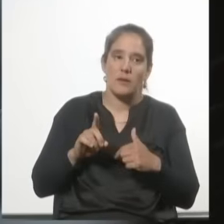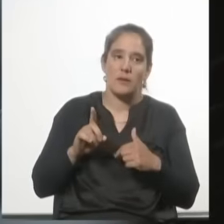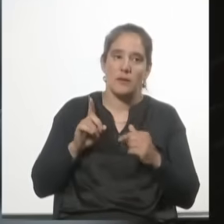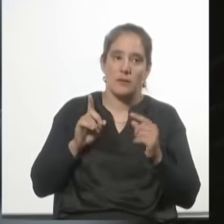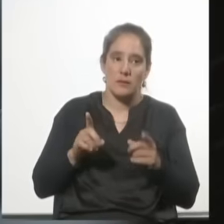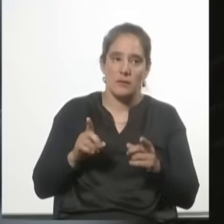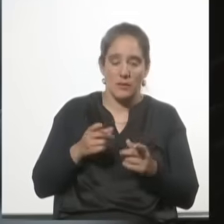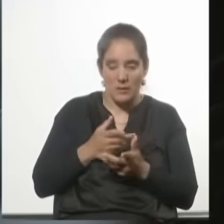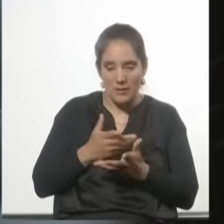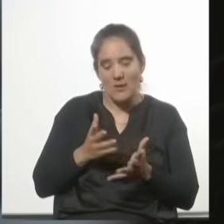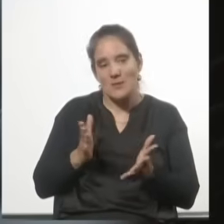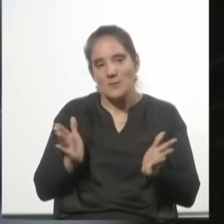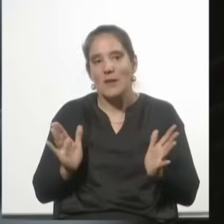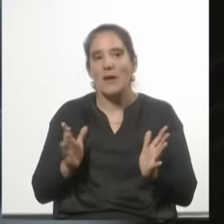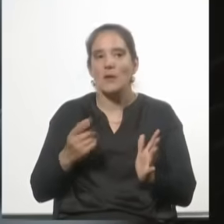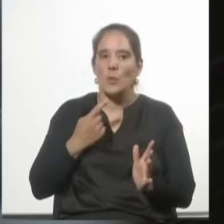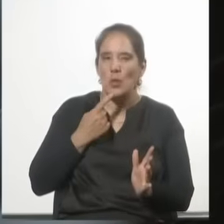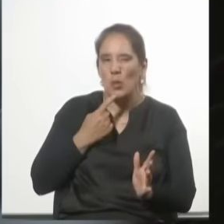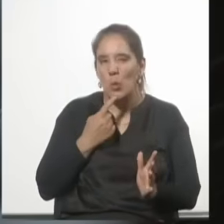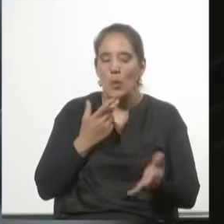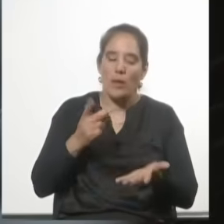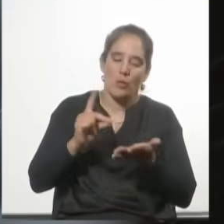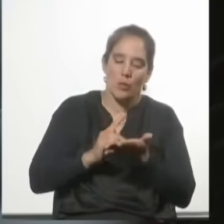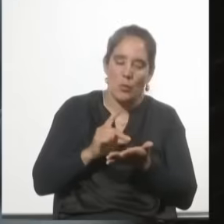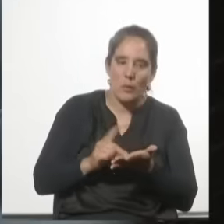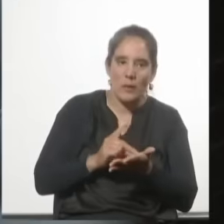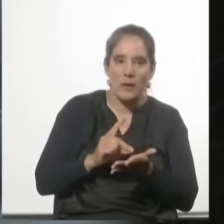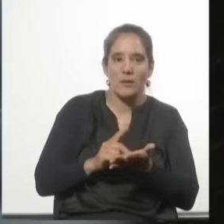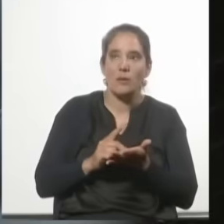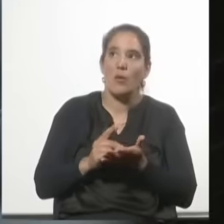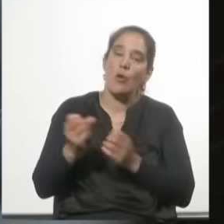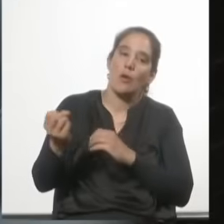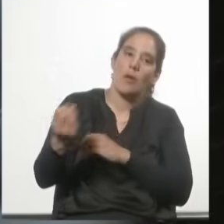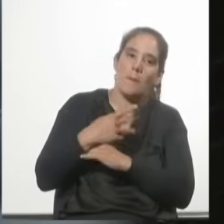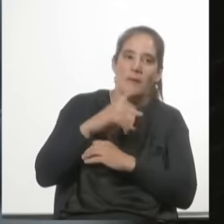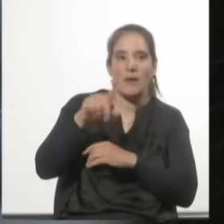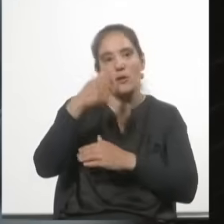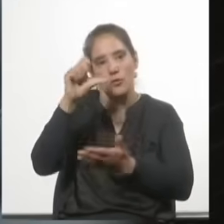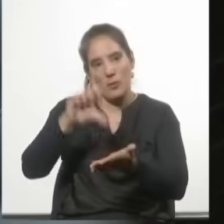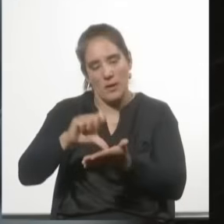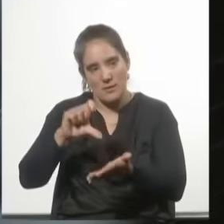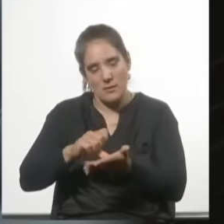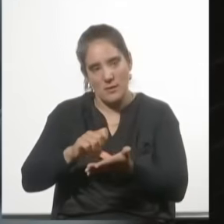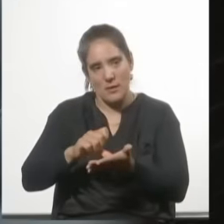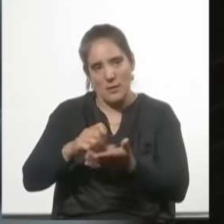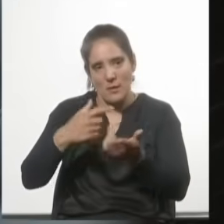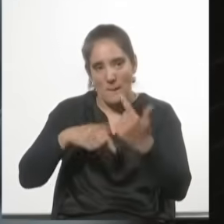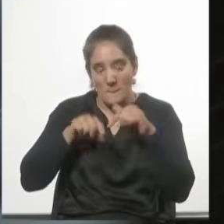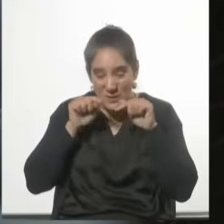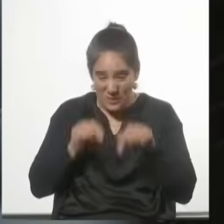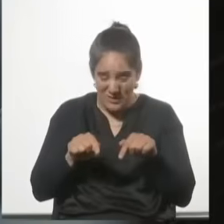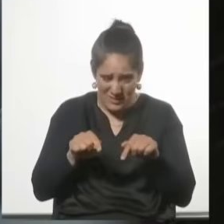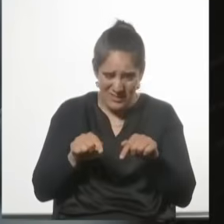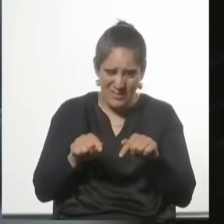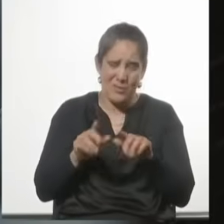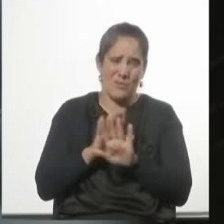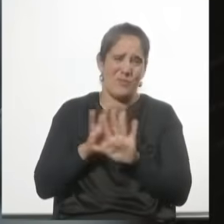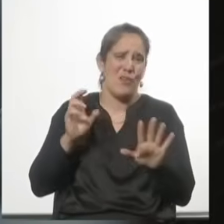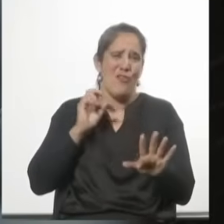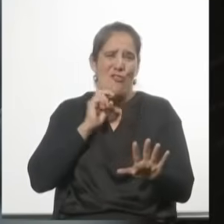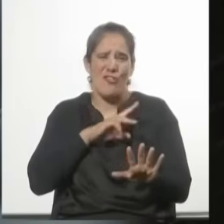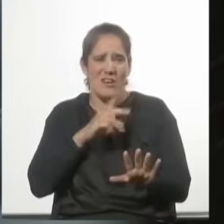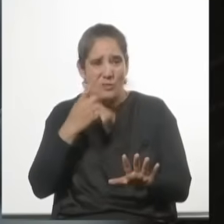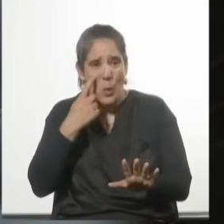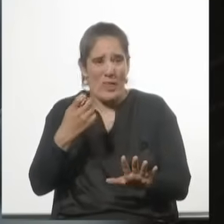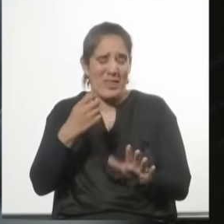en este caso el beneficio de que se trata de un documento que fue emitido en el extranjero. Pero este nivel de desparpajo en la falsedad